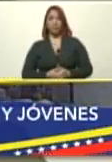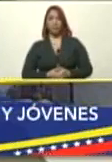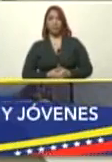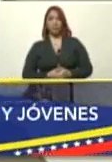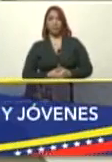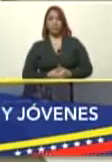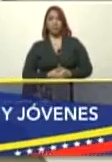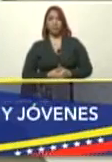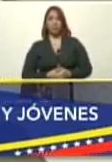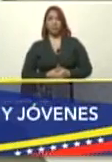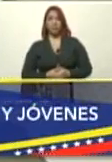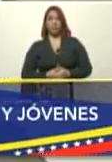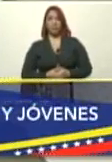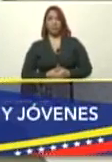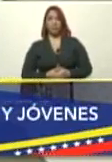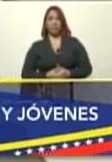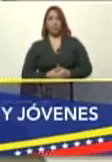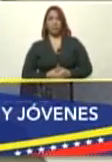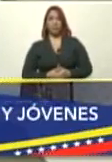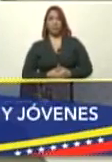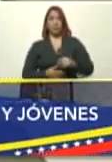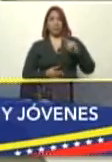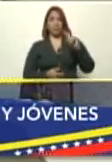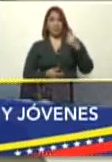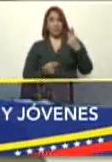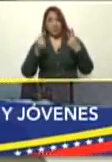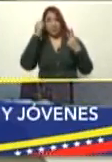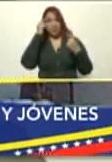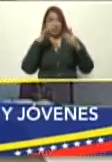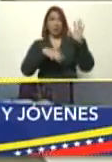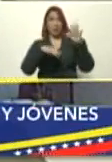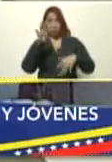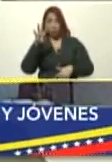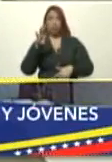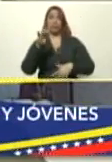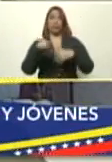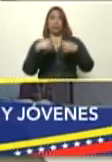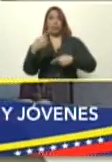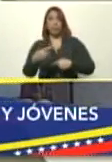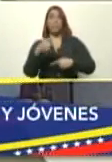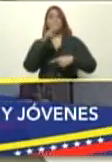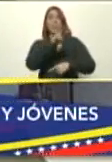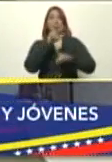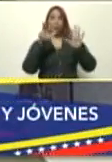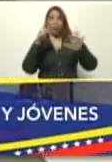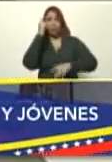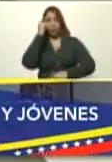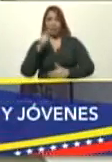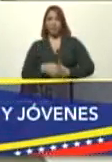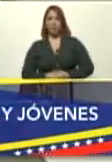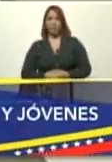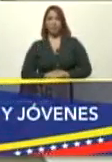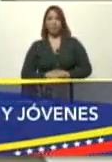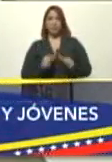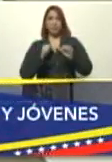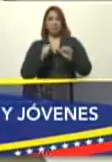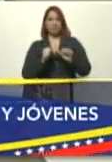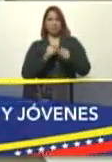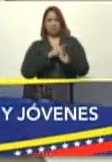pinchazos, al primer día, a los 14 y a los 28. ¿Ah? Y queda usted